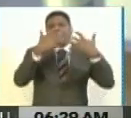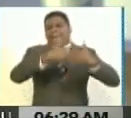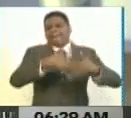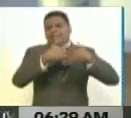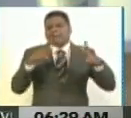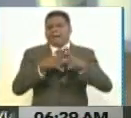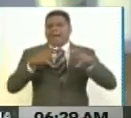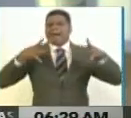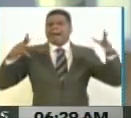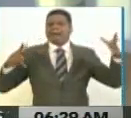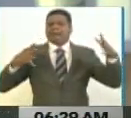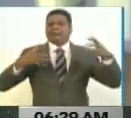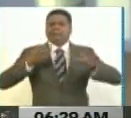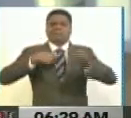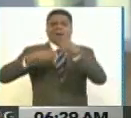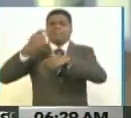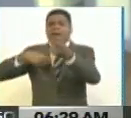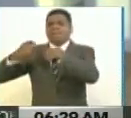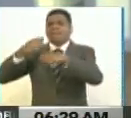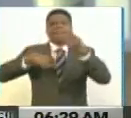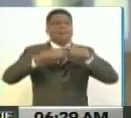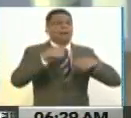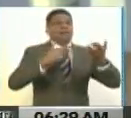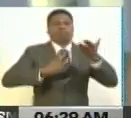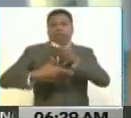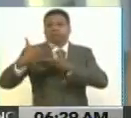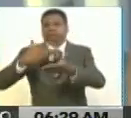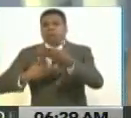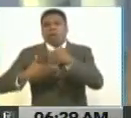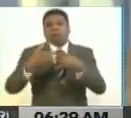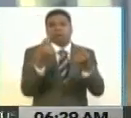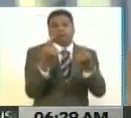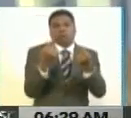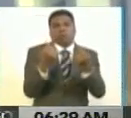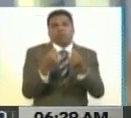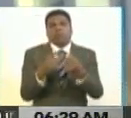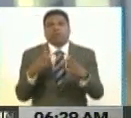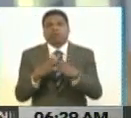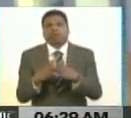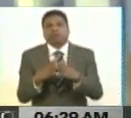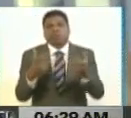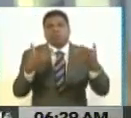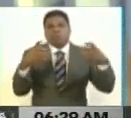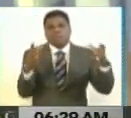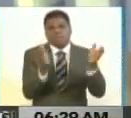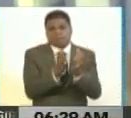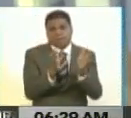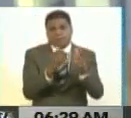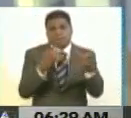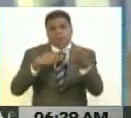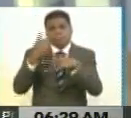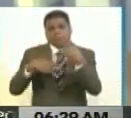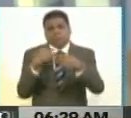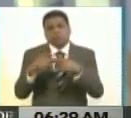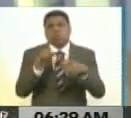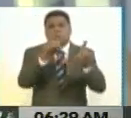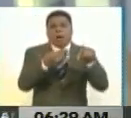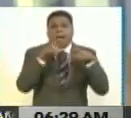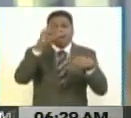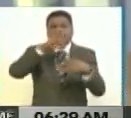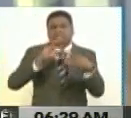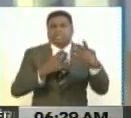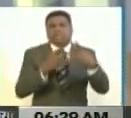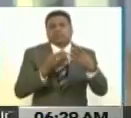a cabo todo este proceso de integración y de intercambio económico, finalmente lo que ocurre es que los pequeños y medianos productores, tanto agrícolas como industriales como